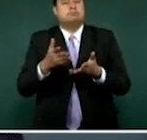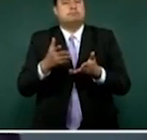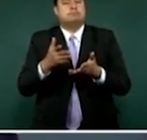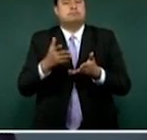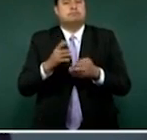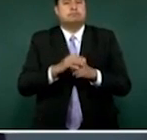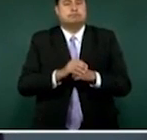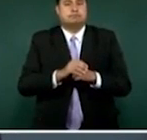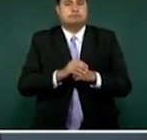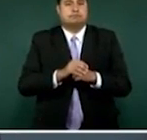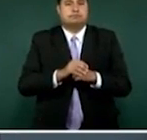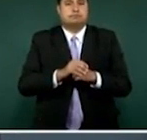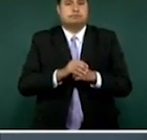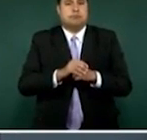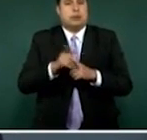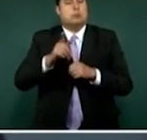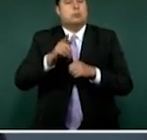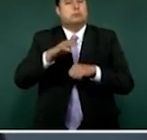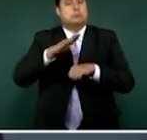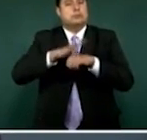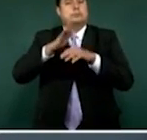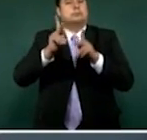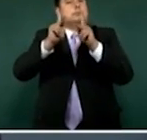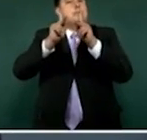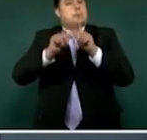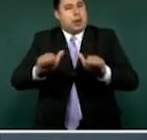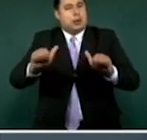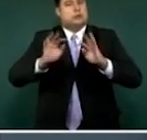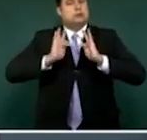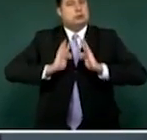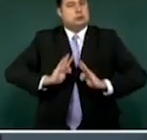mantener la paz, la tranquilidad.